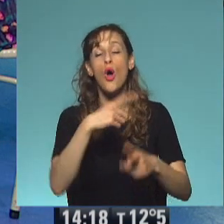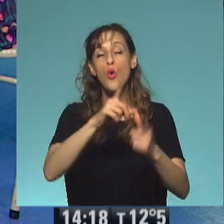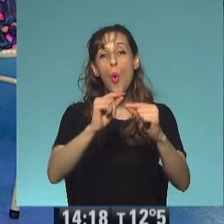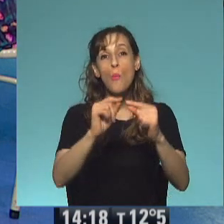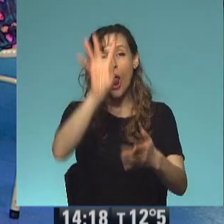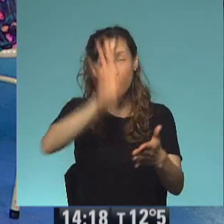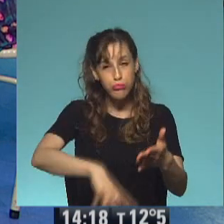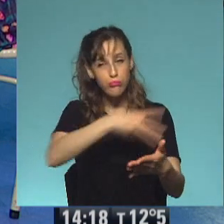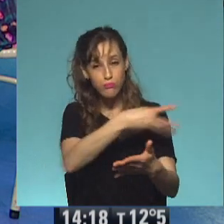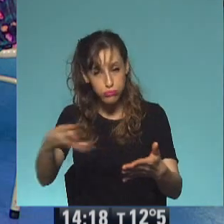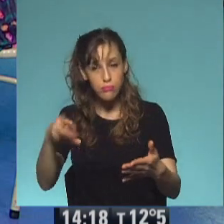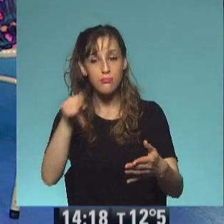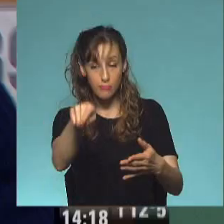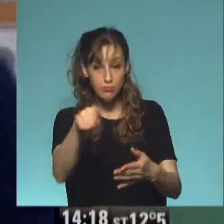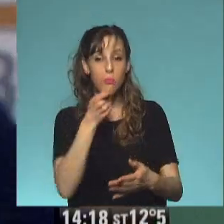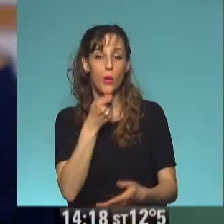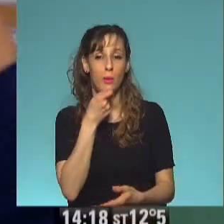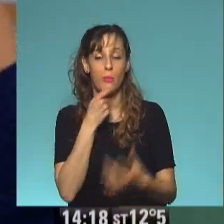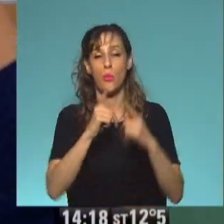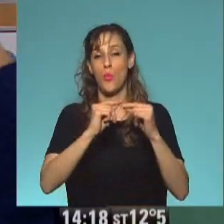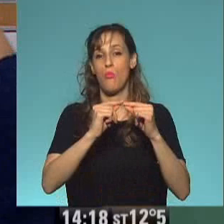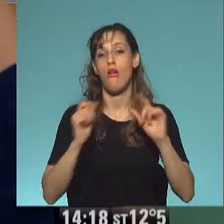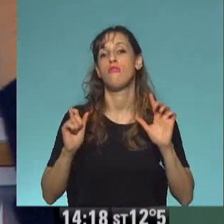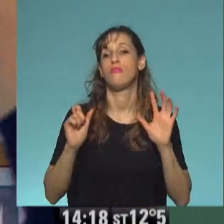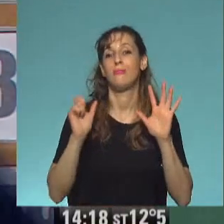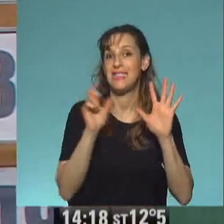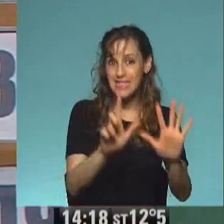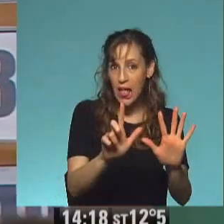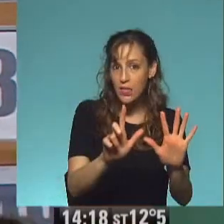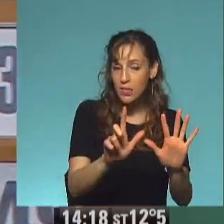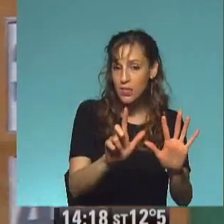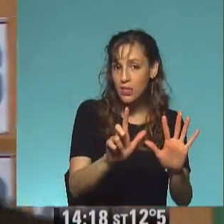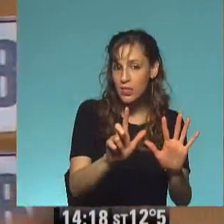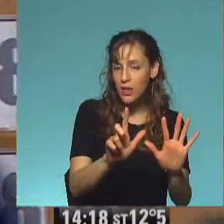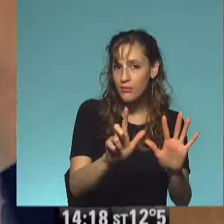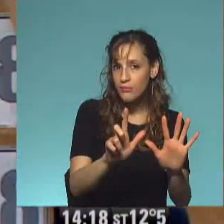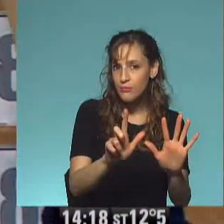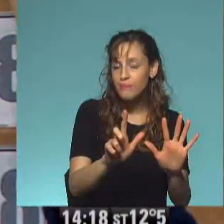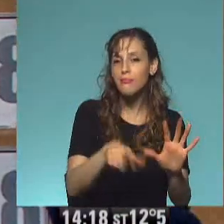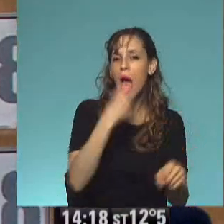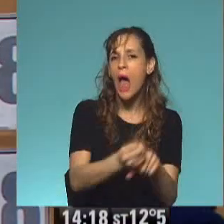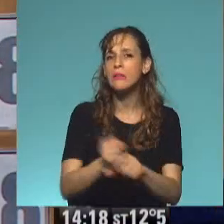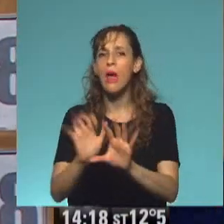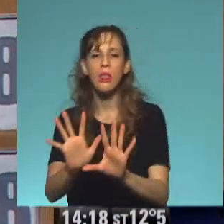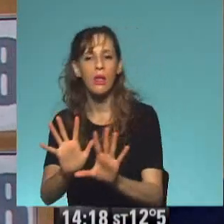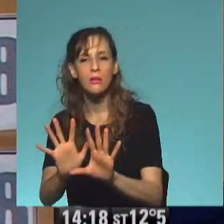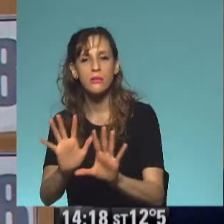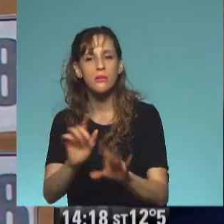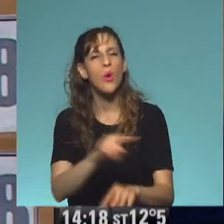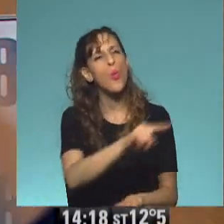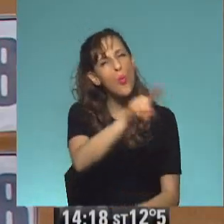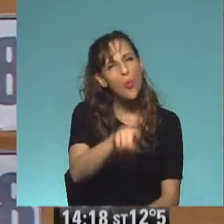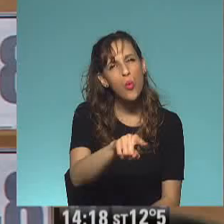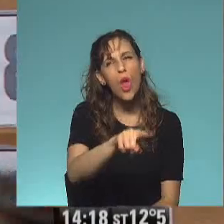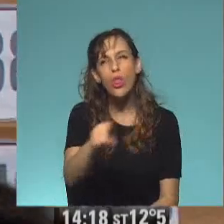grilla. Si estaba en el 7 y hago y cuento cuántos hay hasta el 10, tengo que contar cuántos números, ¿no?